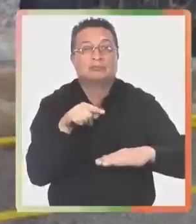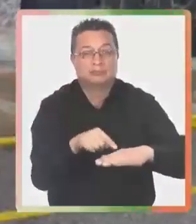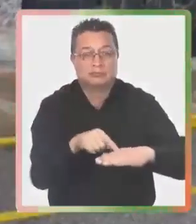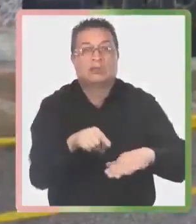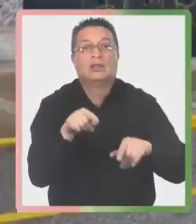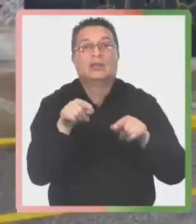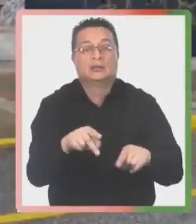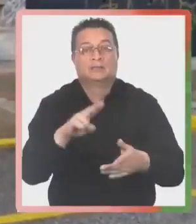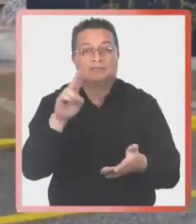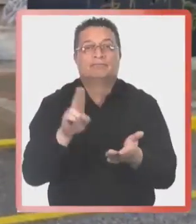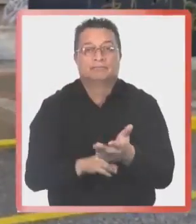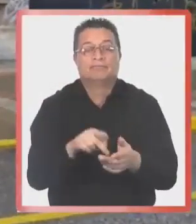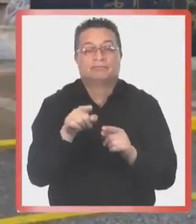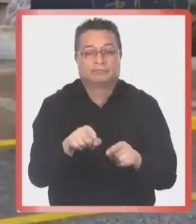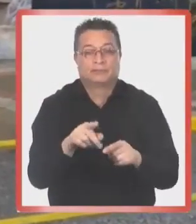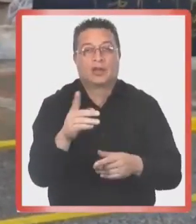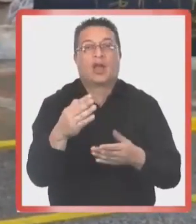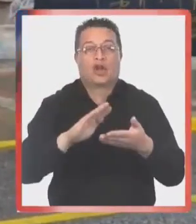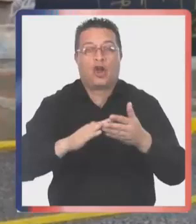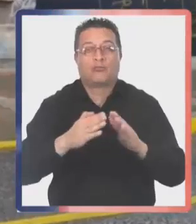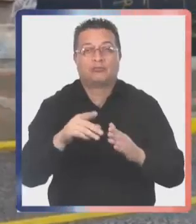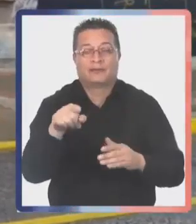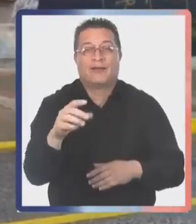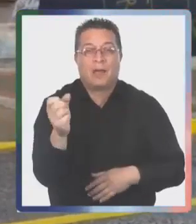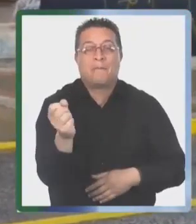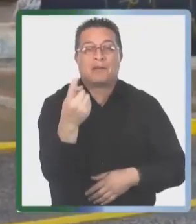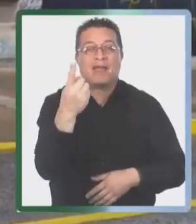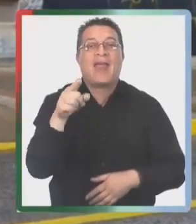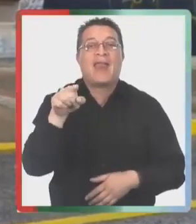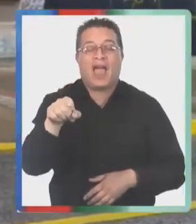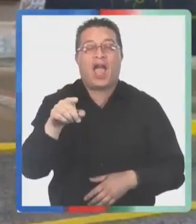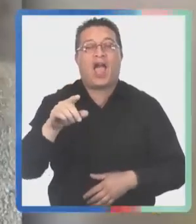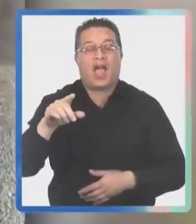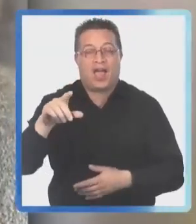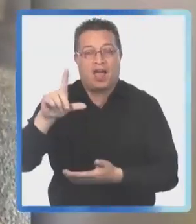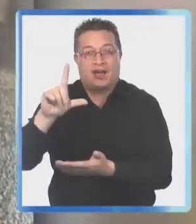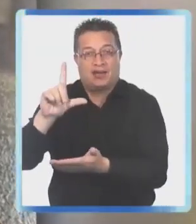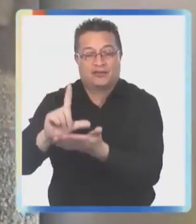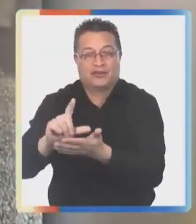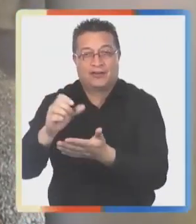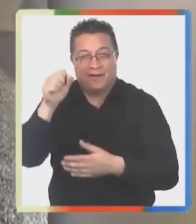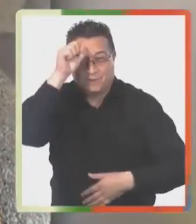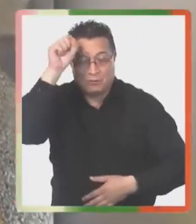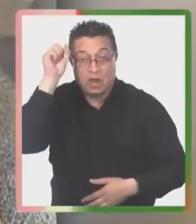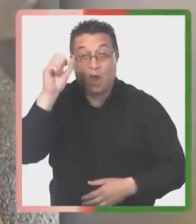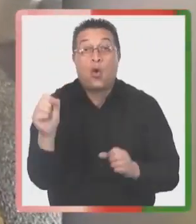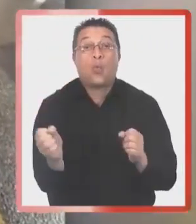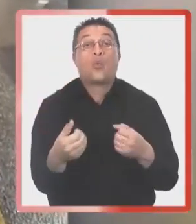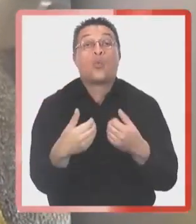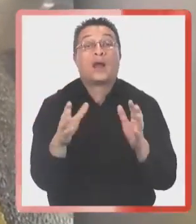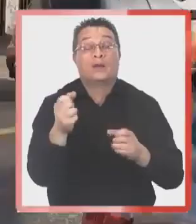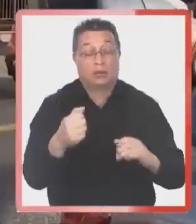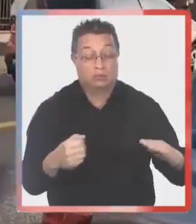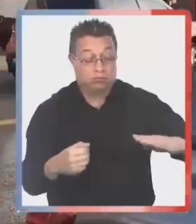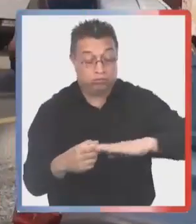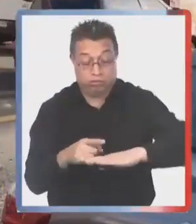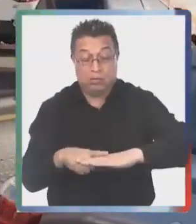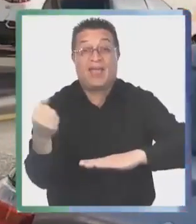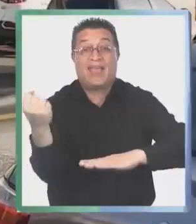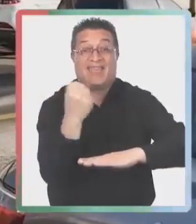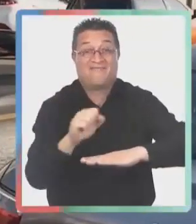salir. Esta es una realidad que han vivido los miembros de la primera compañía en más de una ocasión. Cualquier conductor que se